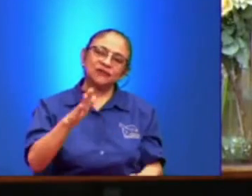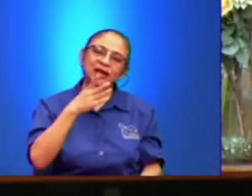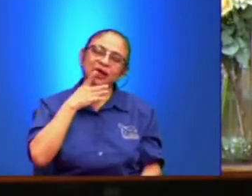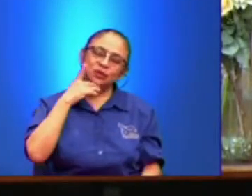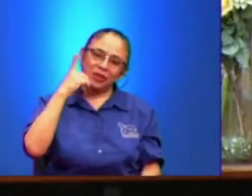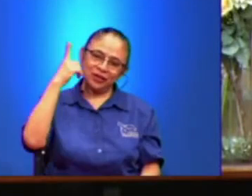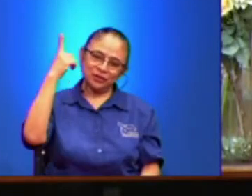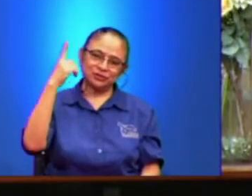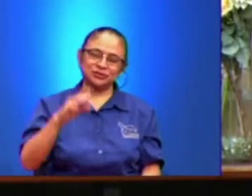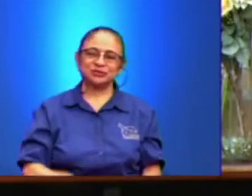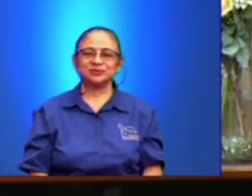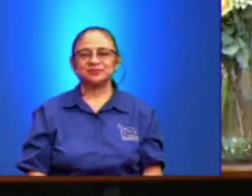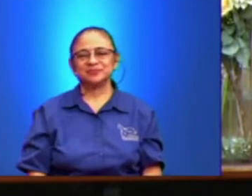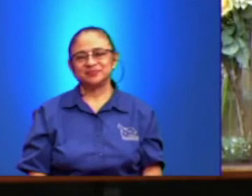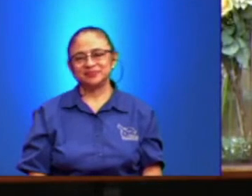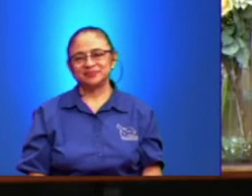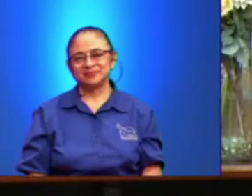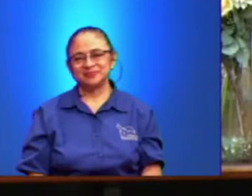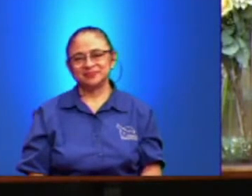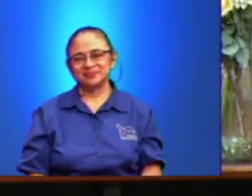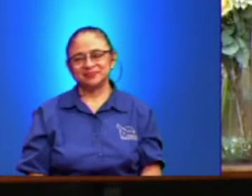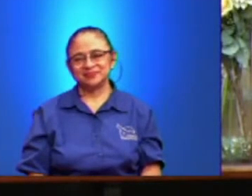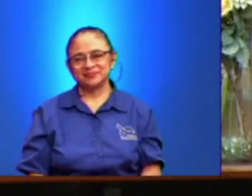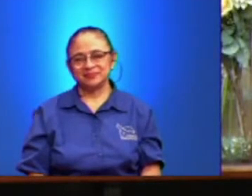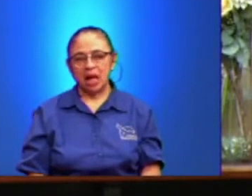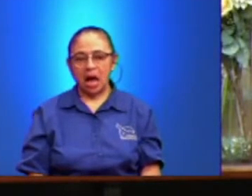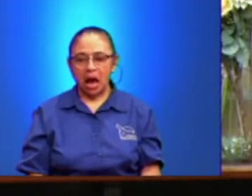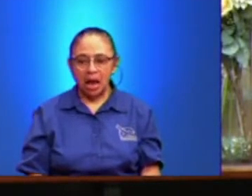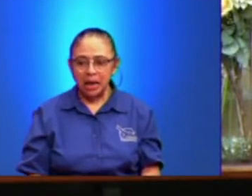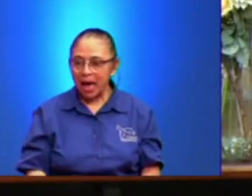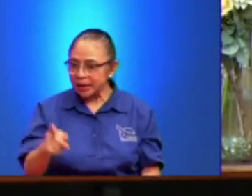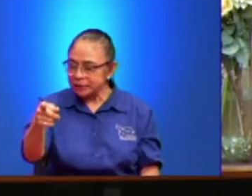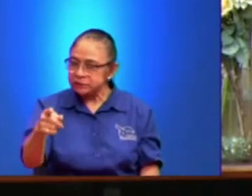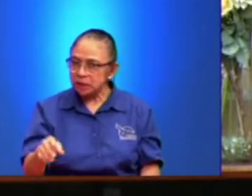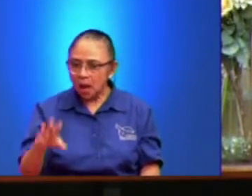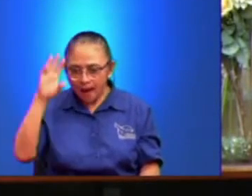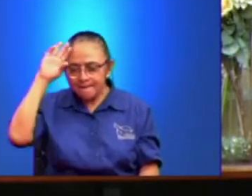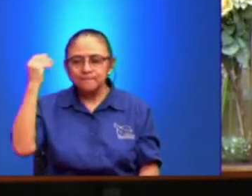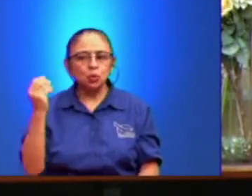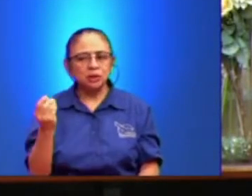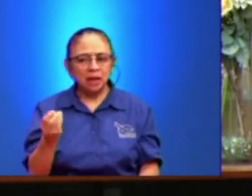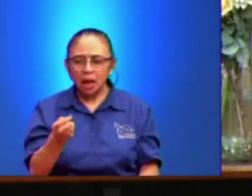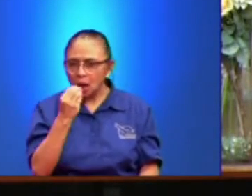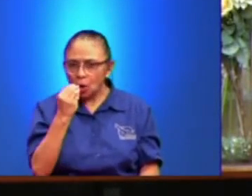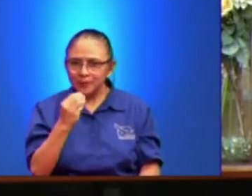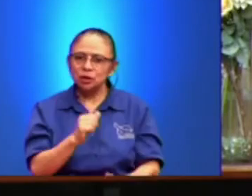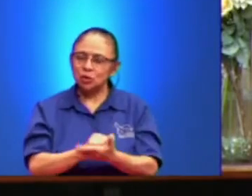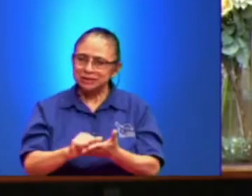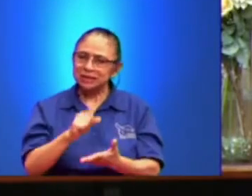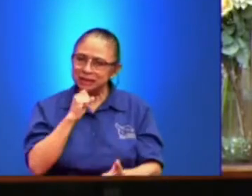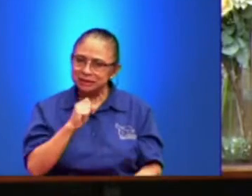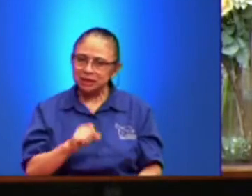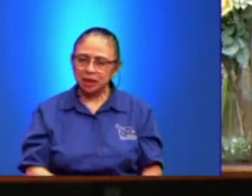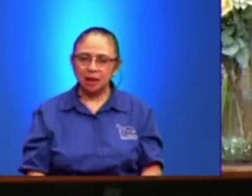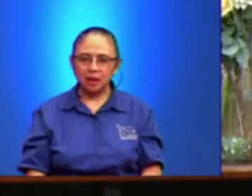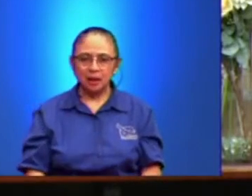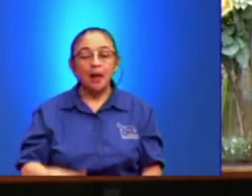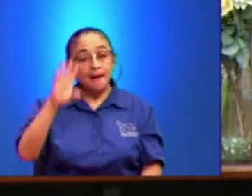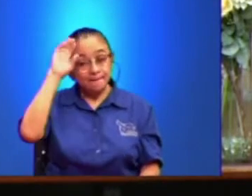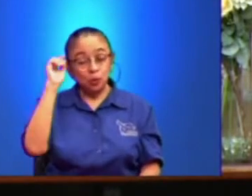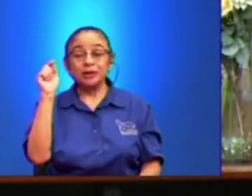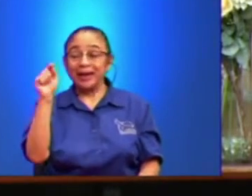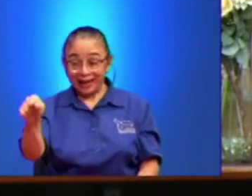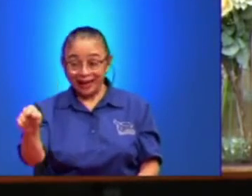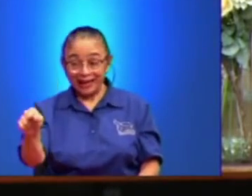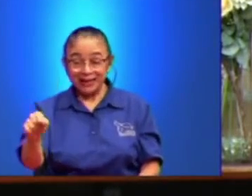gente que está comiendo la santa cena si todo lo que le está pasando porque él se está haciendo uno con